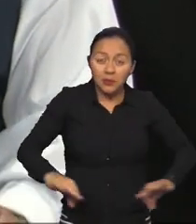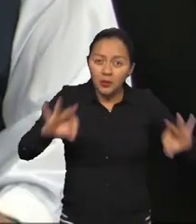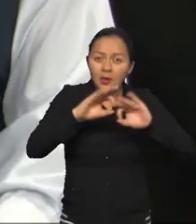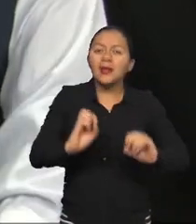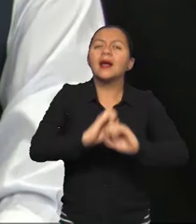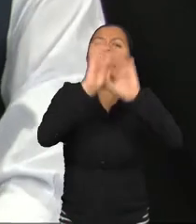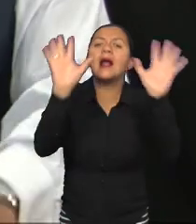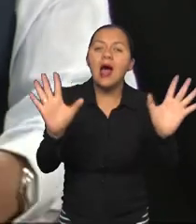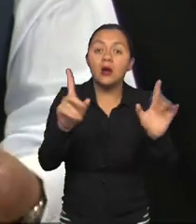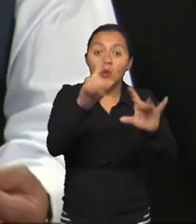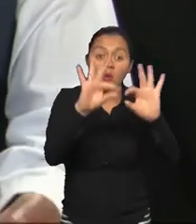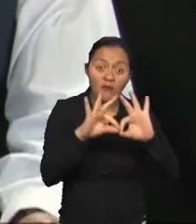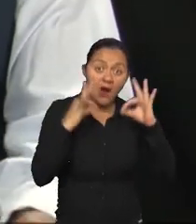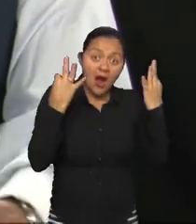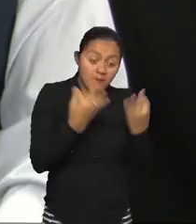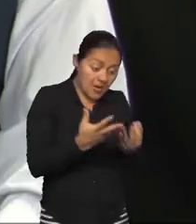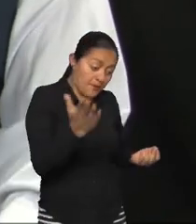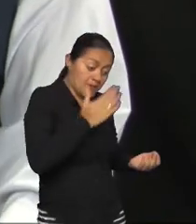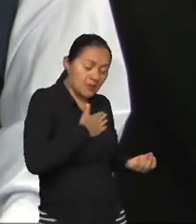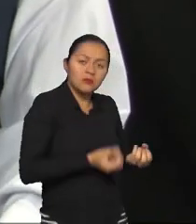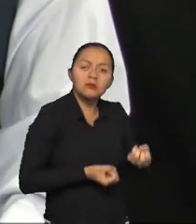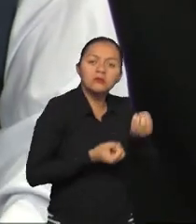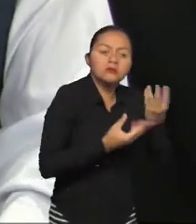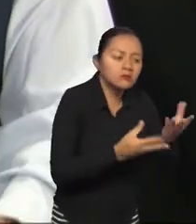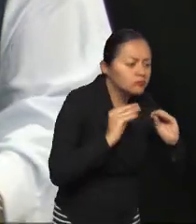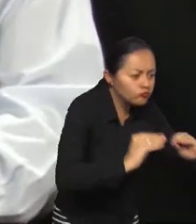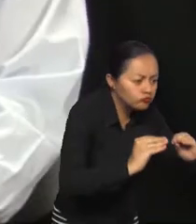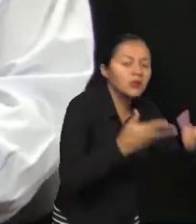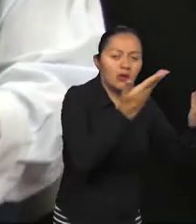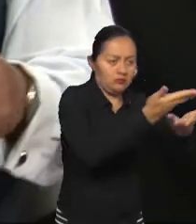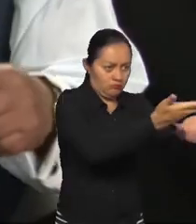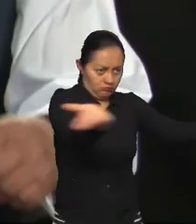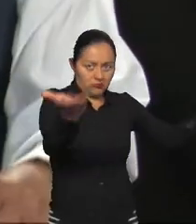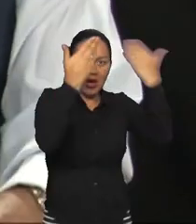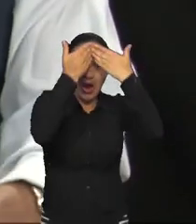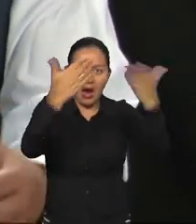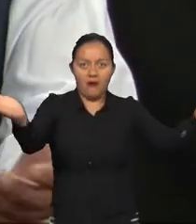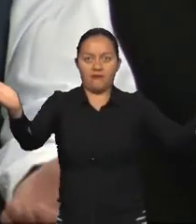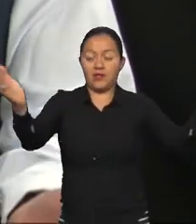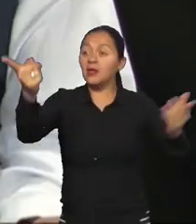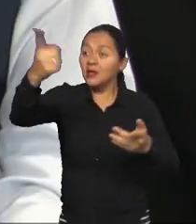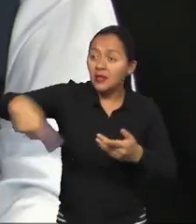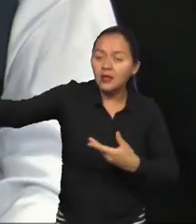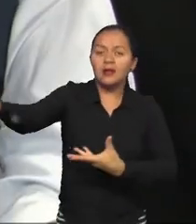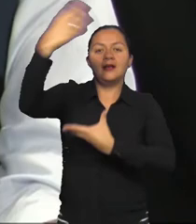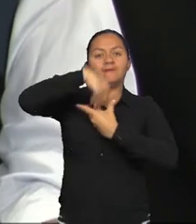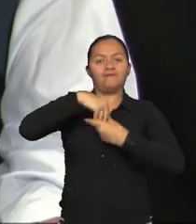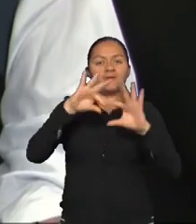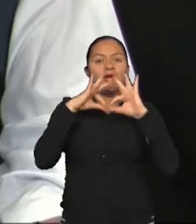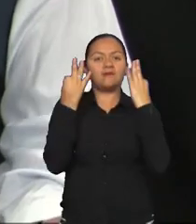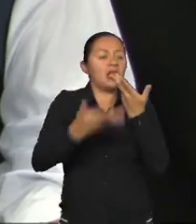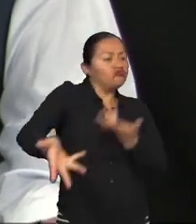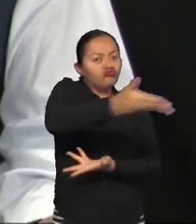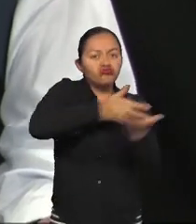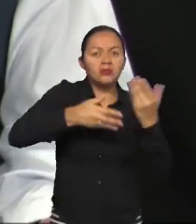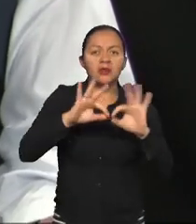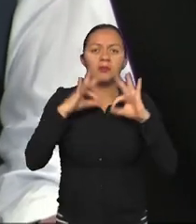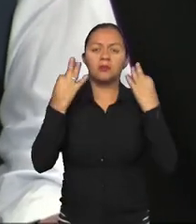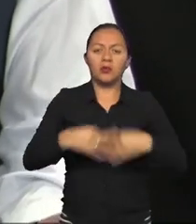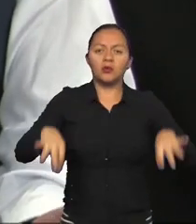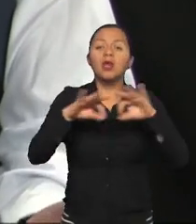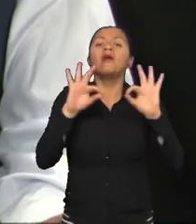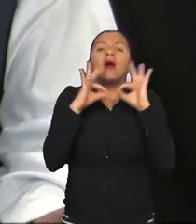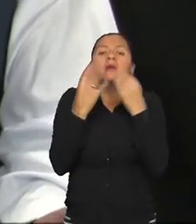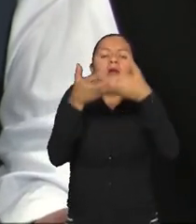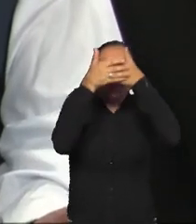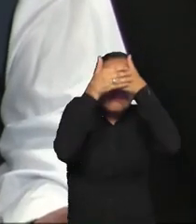dejar que de la familia salga al mundo y dejar que también el mundo entre en la familia para que conversen. La familia no debe ser un